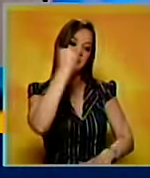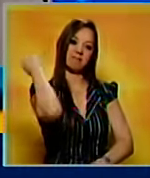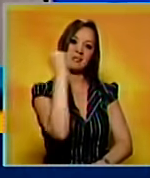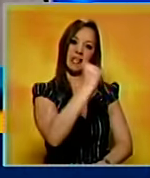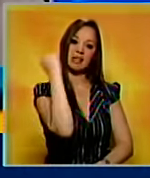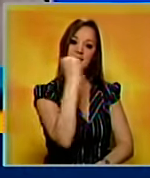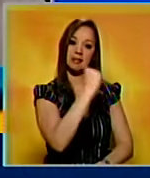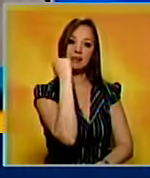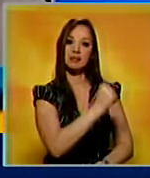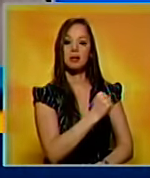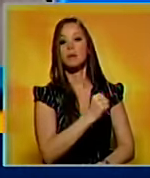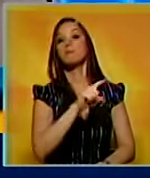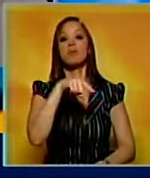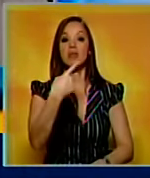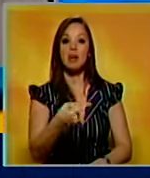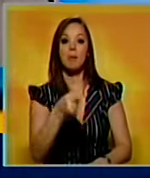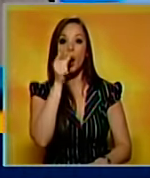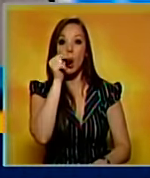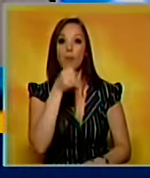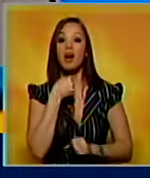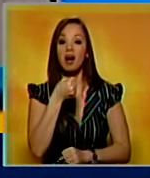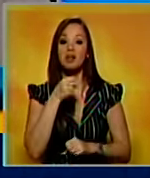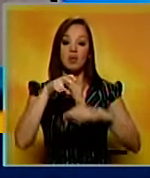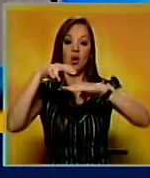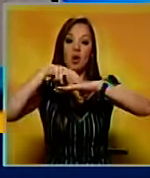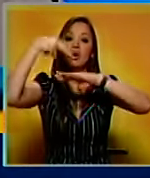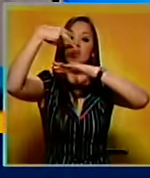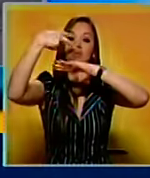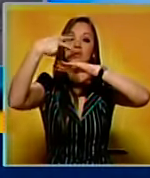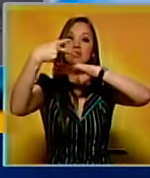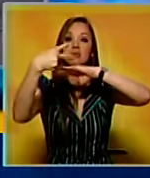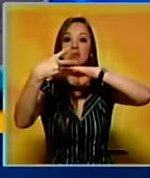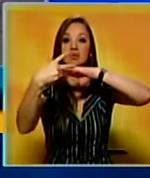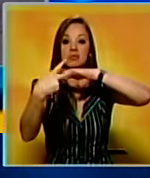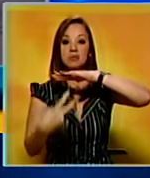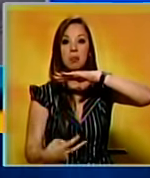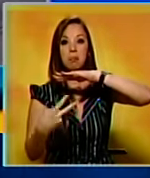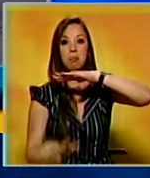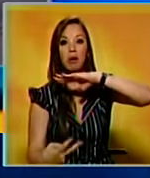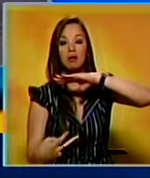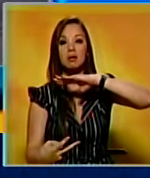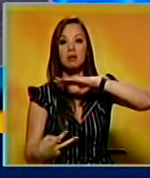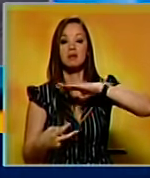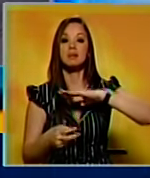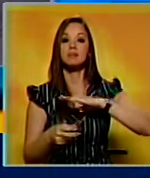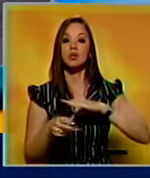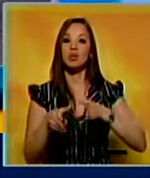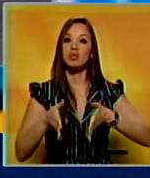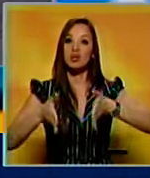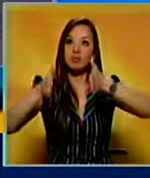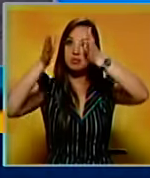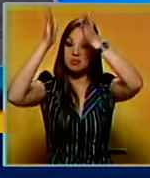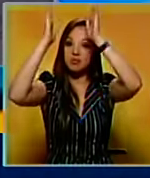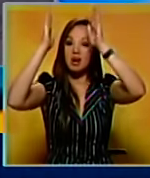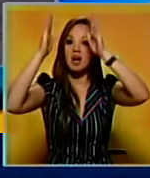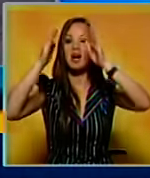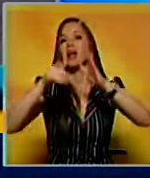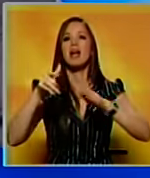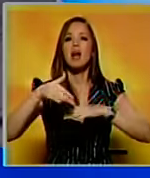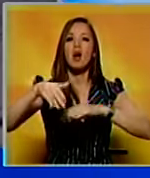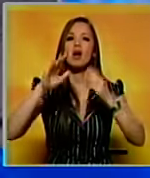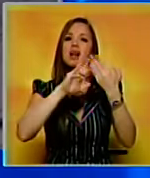posteriormente el cantante de rap se lanzó del piso 10 del edificio Camino Real ubicado en la Urbanización Andrés Bello en